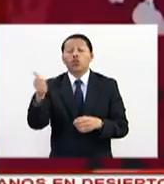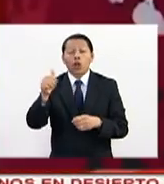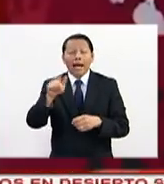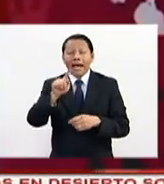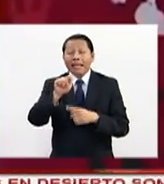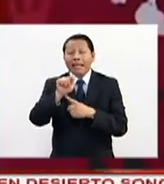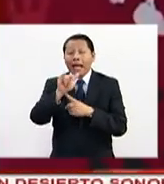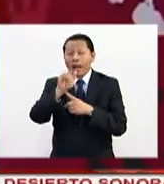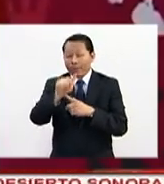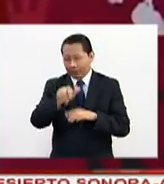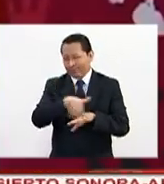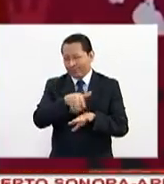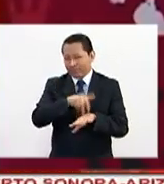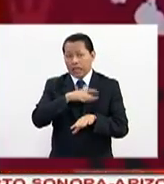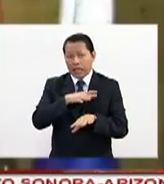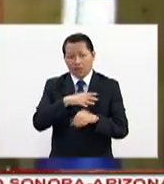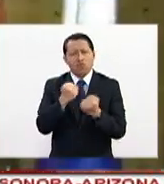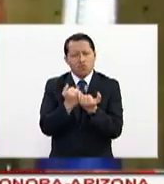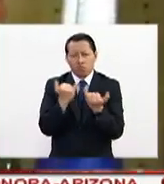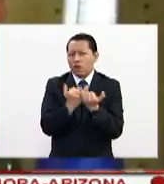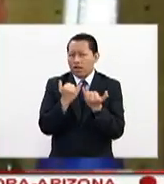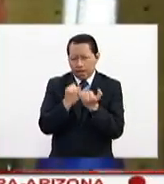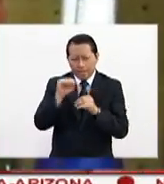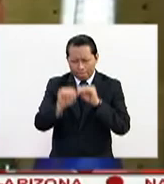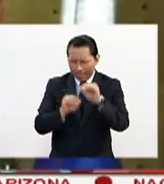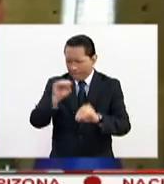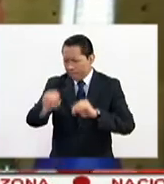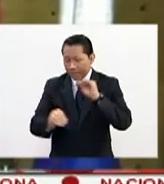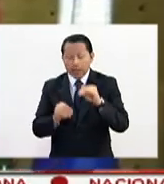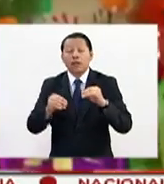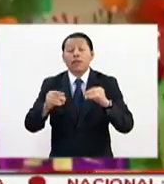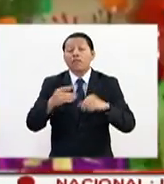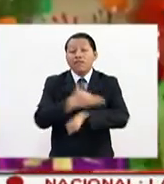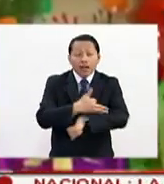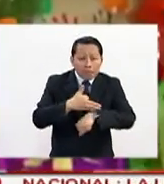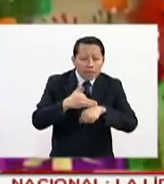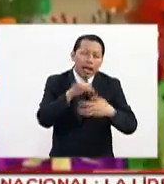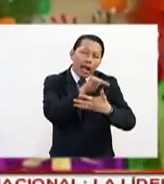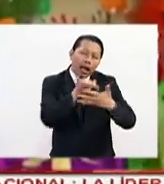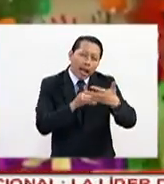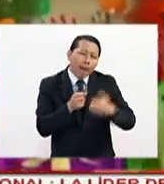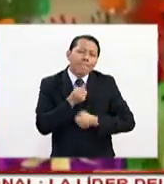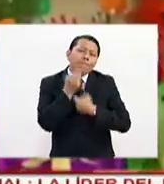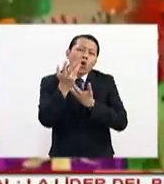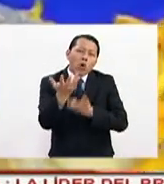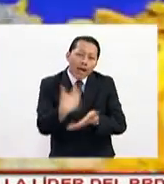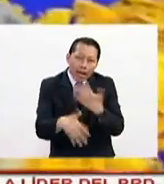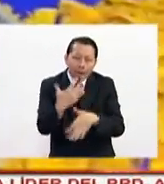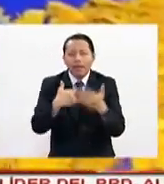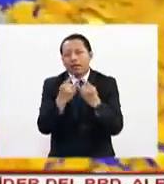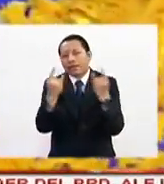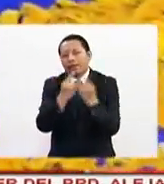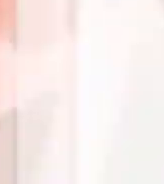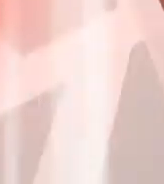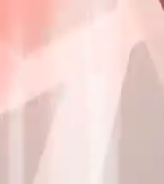se realizó una enorme ofrenda al tiempo que los familiares leían poemas y contaban anécdotas de sus seres queridos.